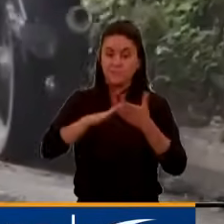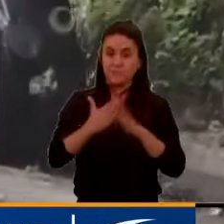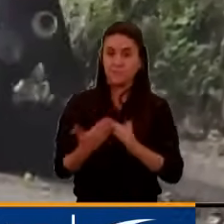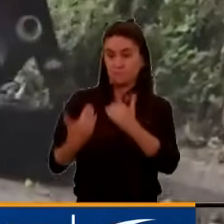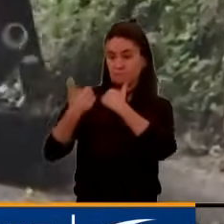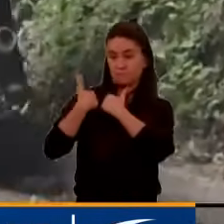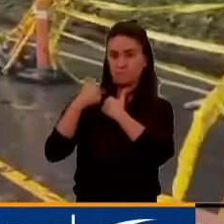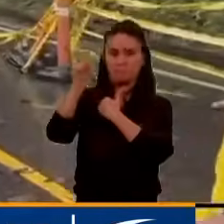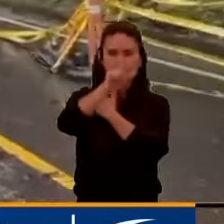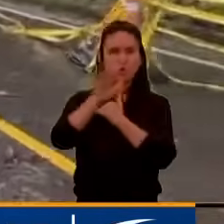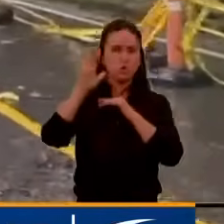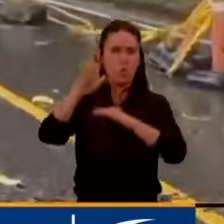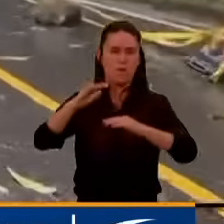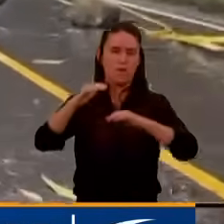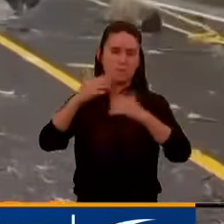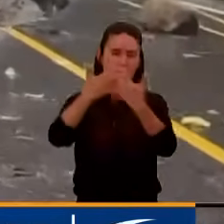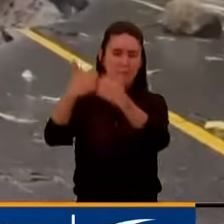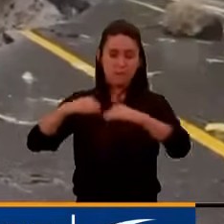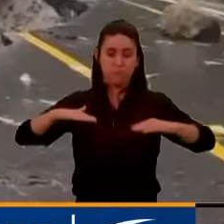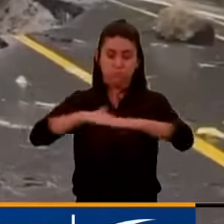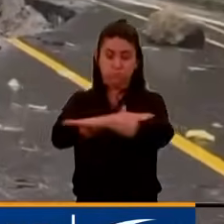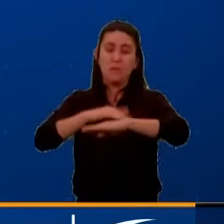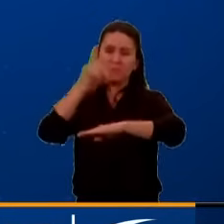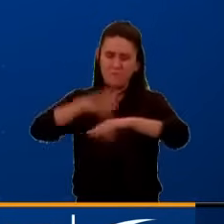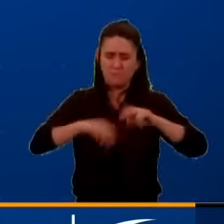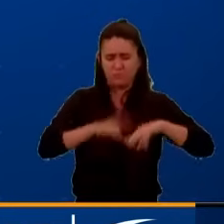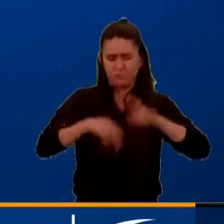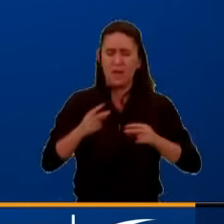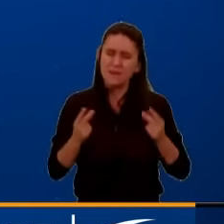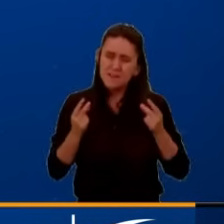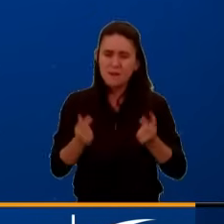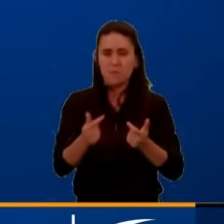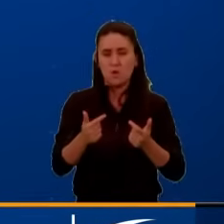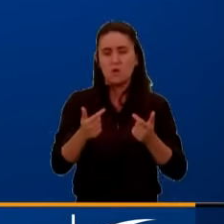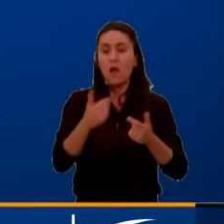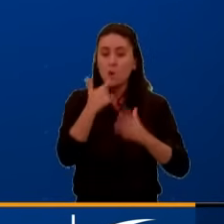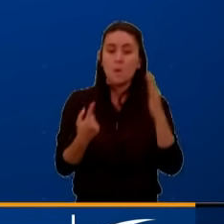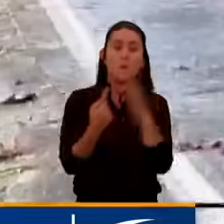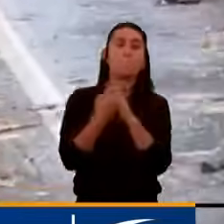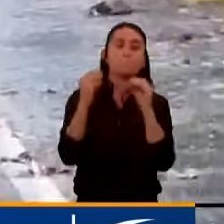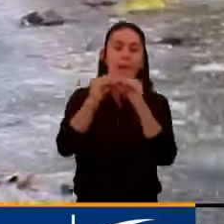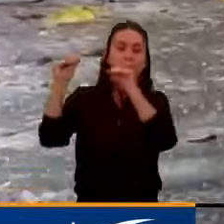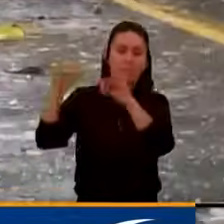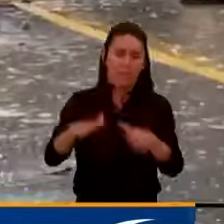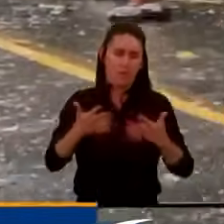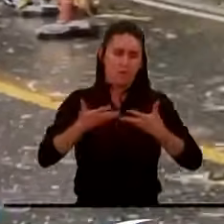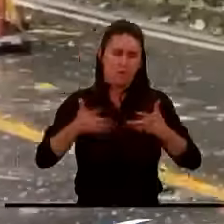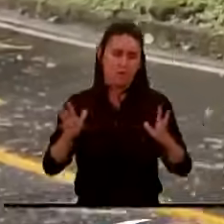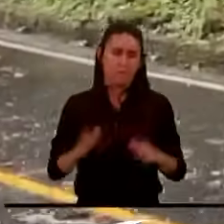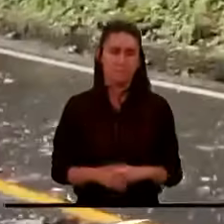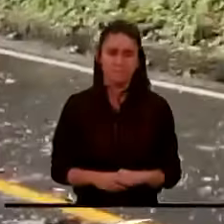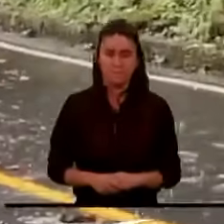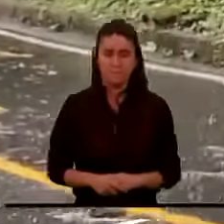este corredor vial agilizar las obras para evitar este tipo de emergencias.